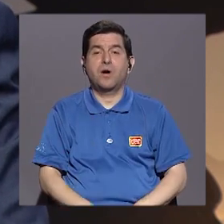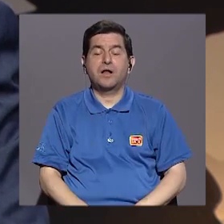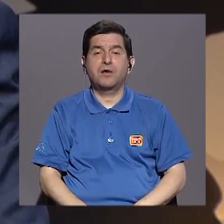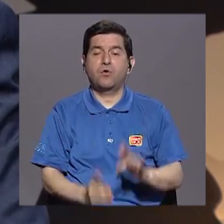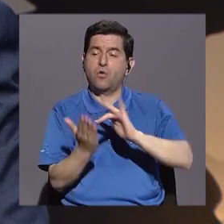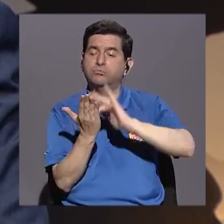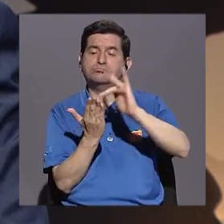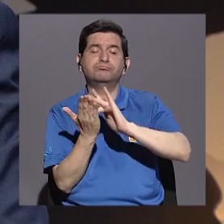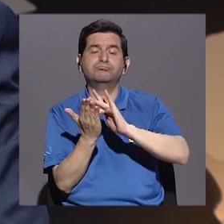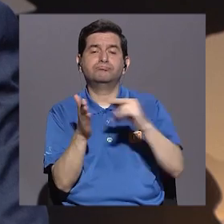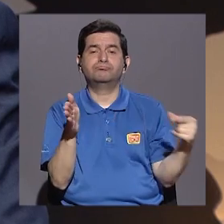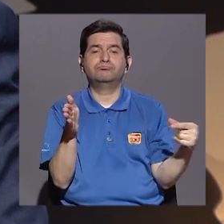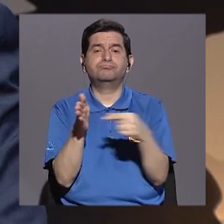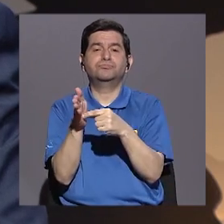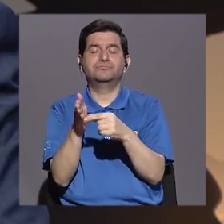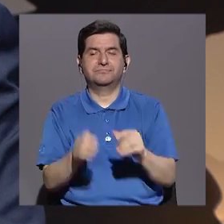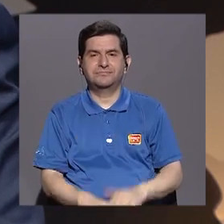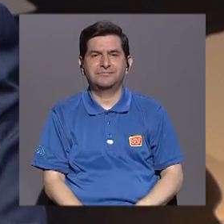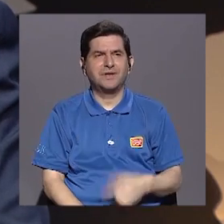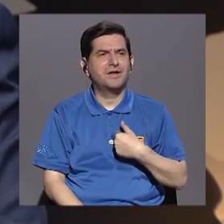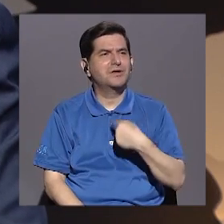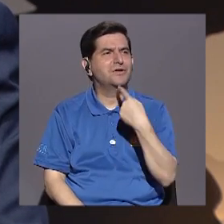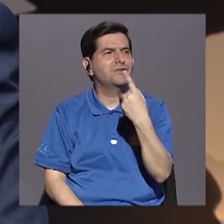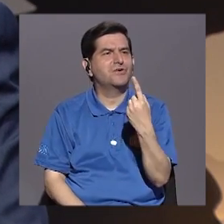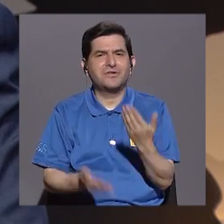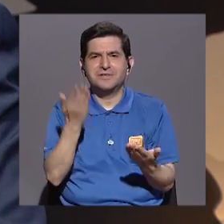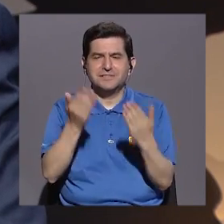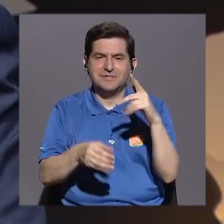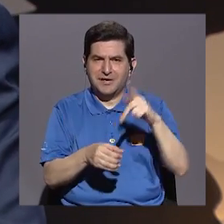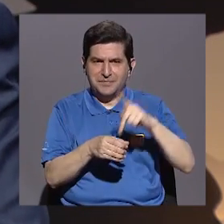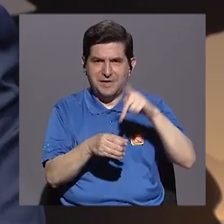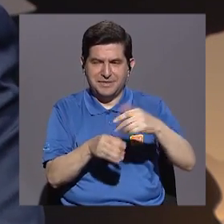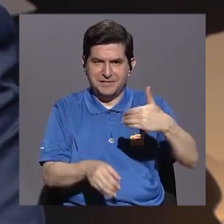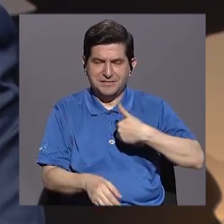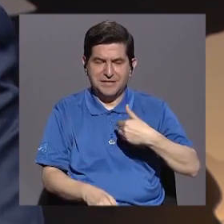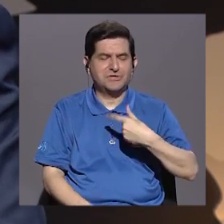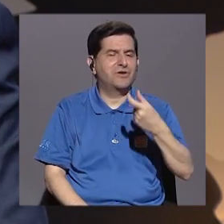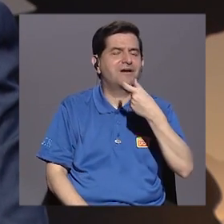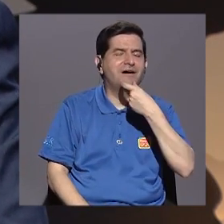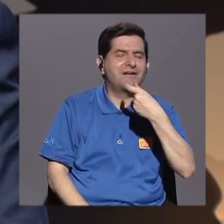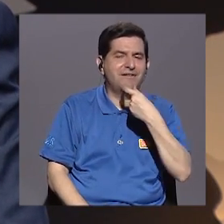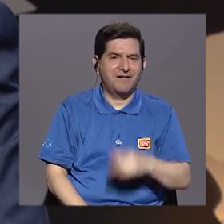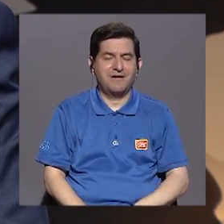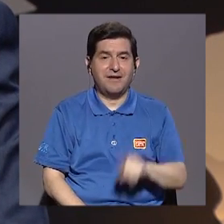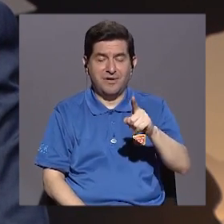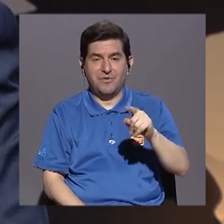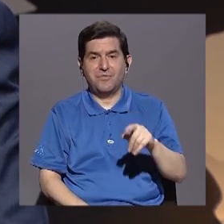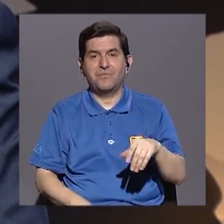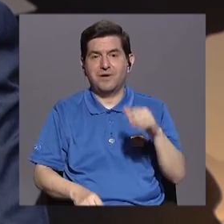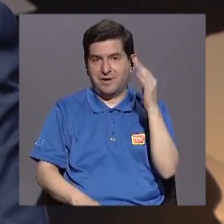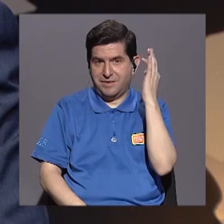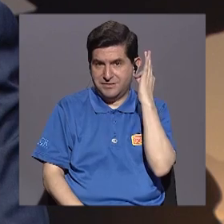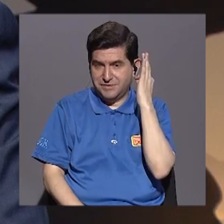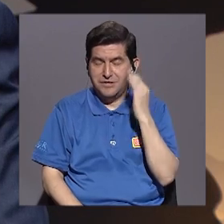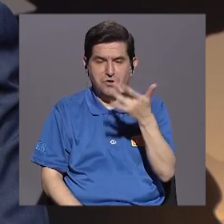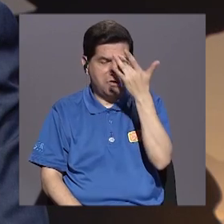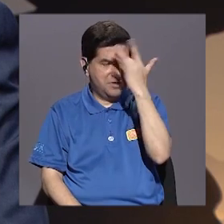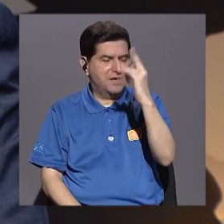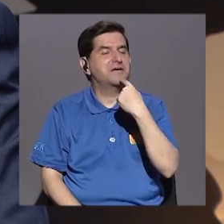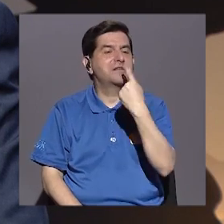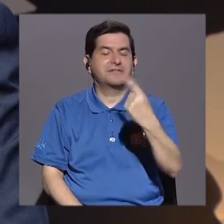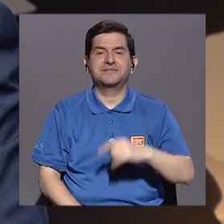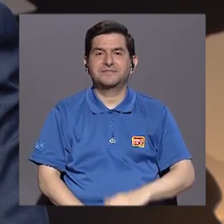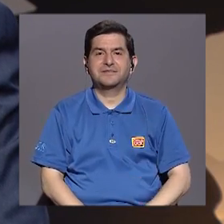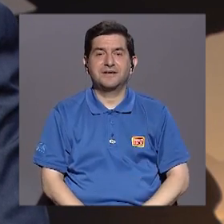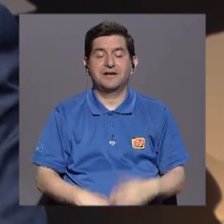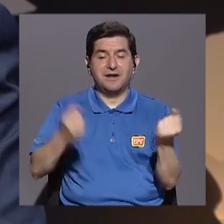es su yo decía decía una en una participación que tuvimos en inglaterra desde una señora muy inteligente decía